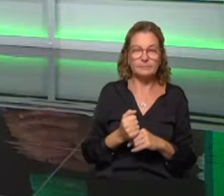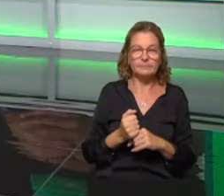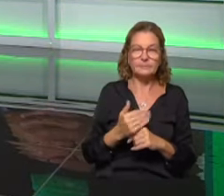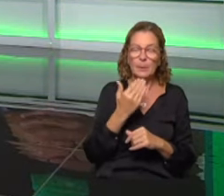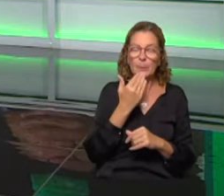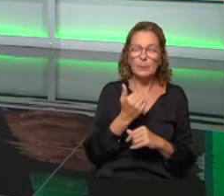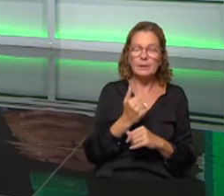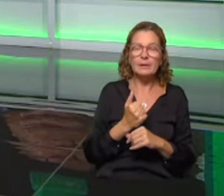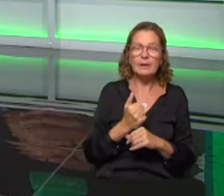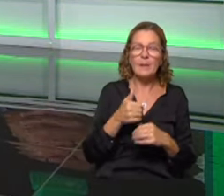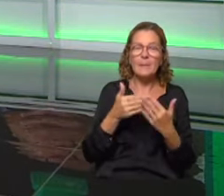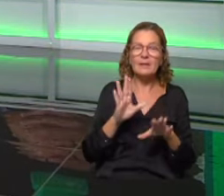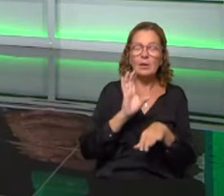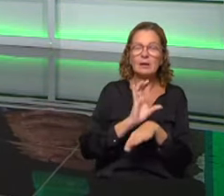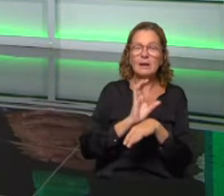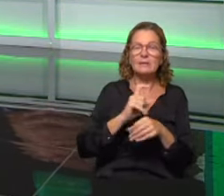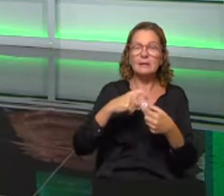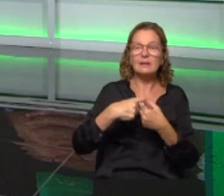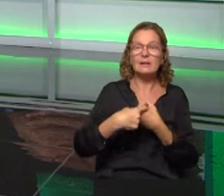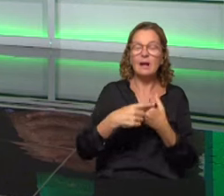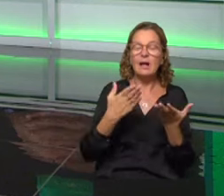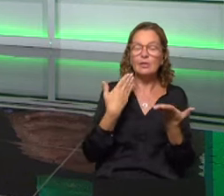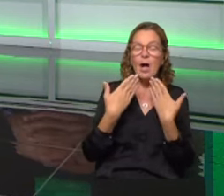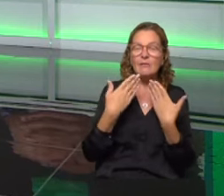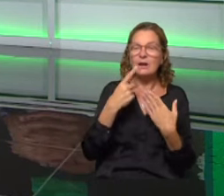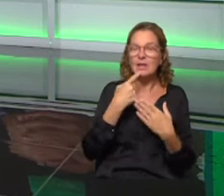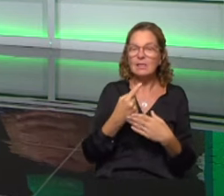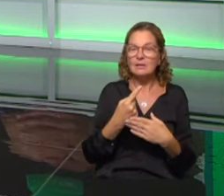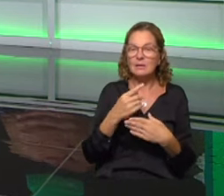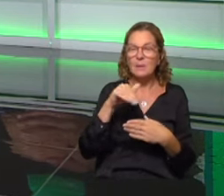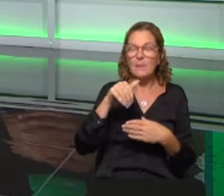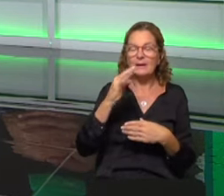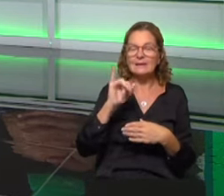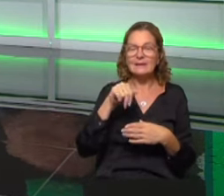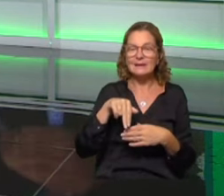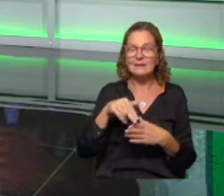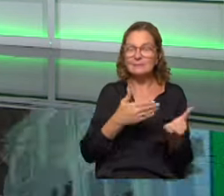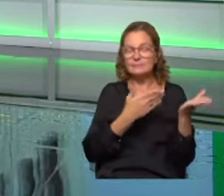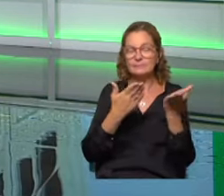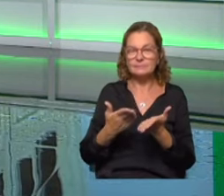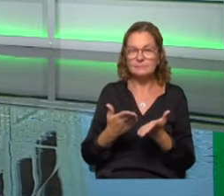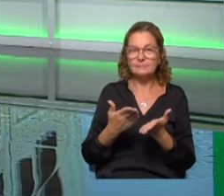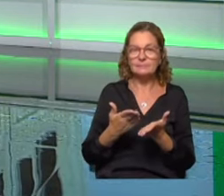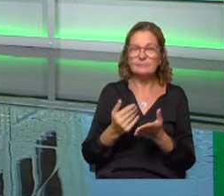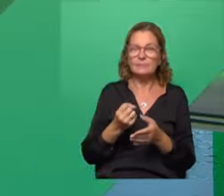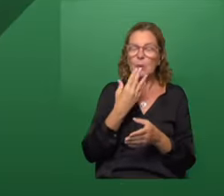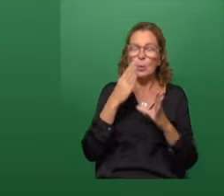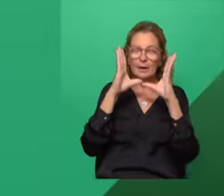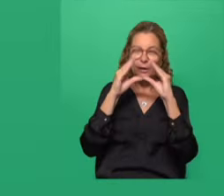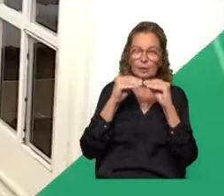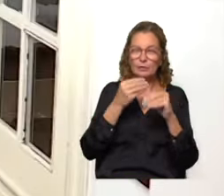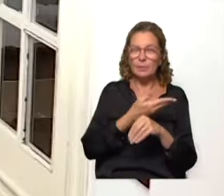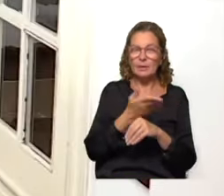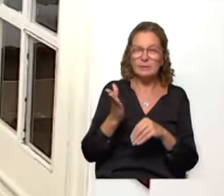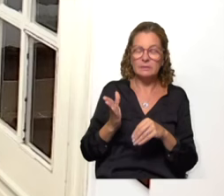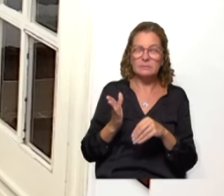Gracias, Federico. Empezaron las clases, los sindicatos hablan. ¿Qué dice Martín Duarte? Martín, Natalia, buenas noches para todos